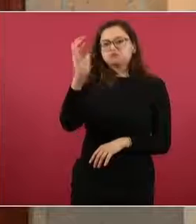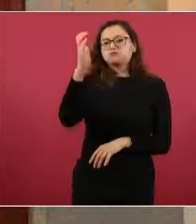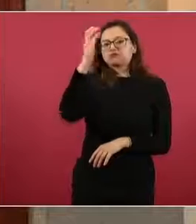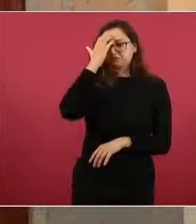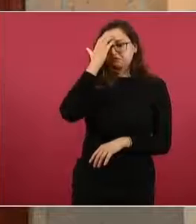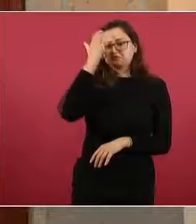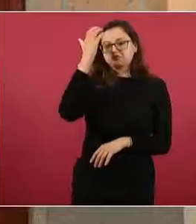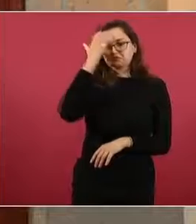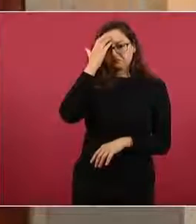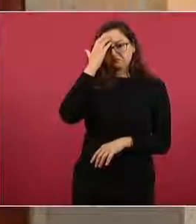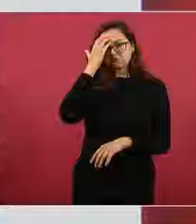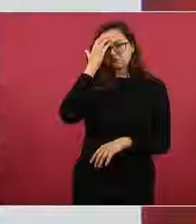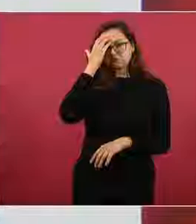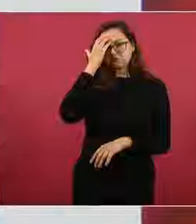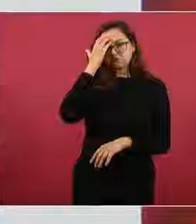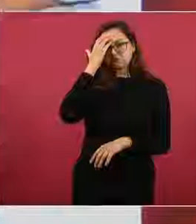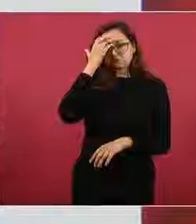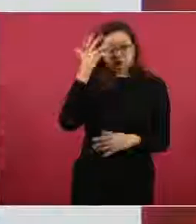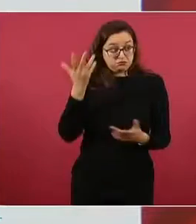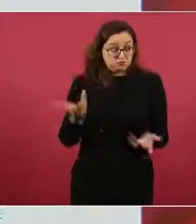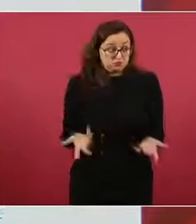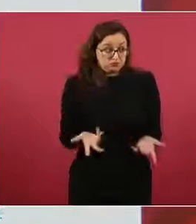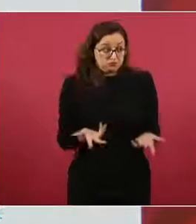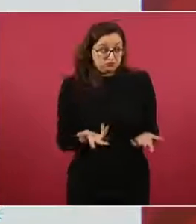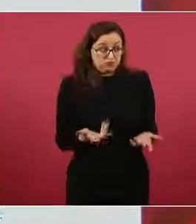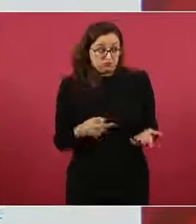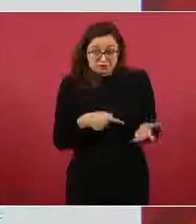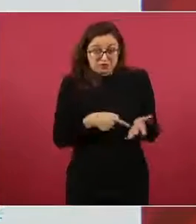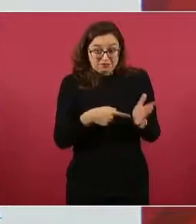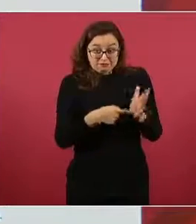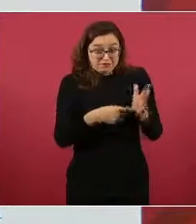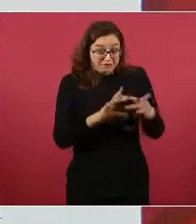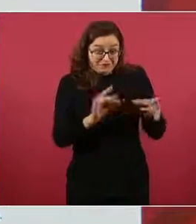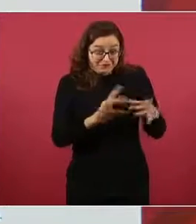ya esto debería de ser la aclaración famosa, pues,